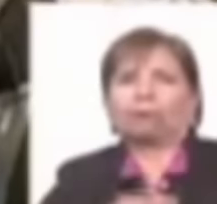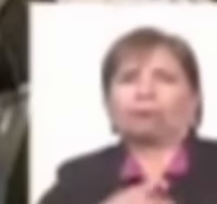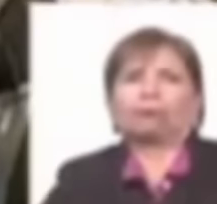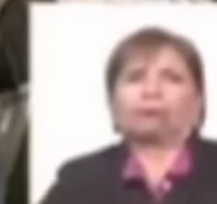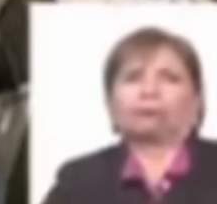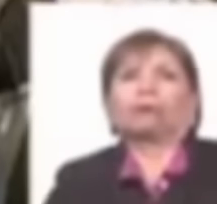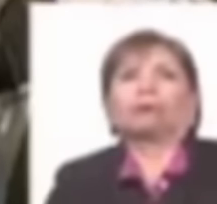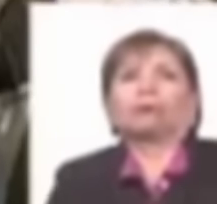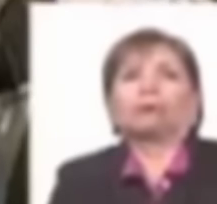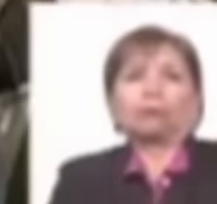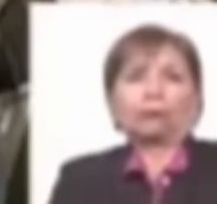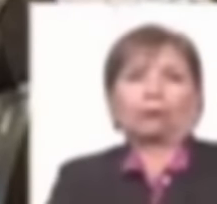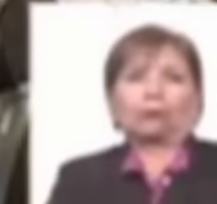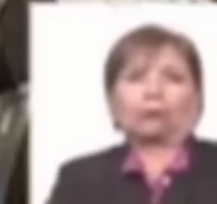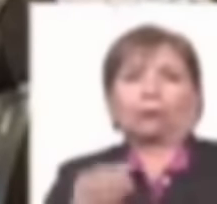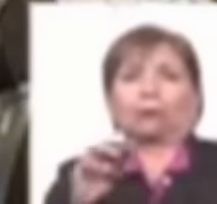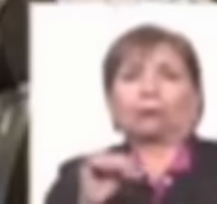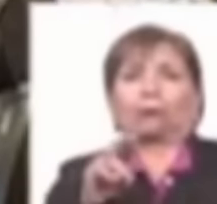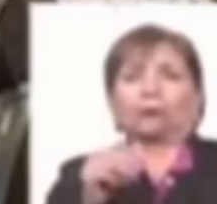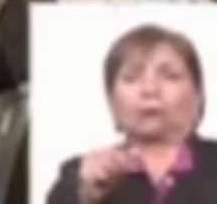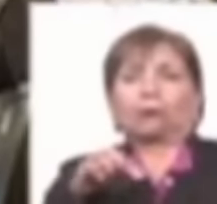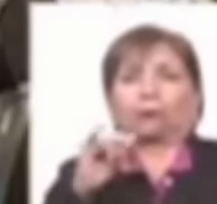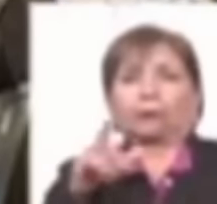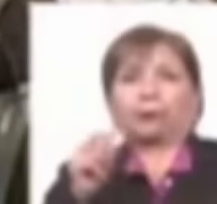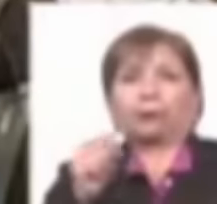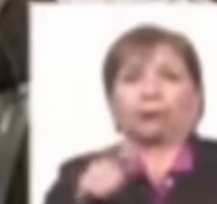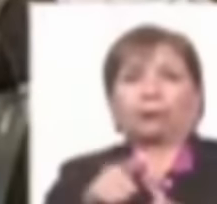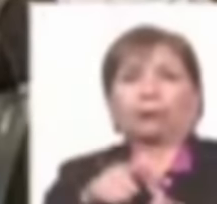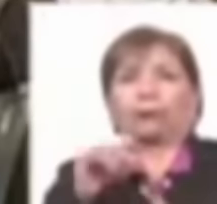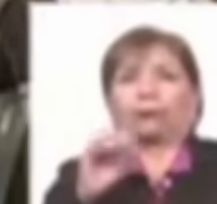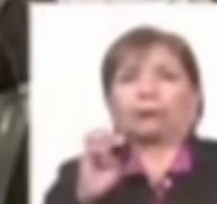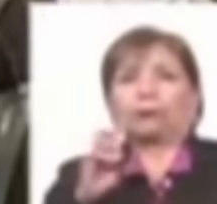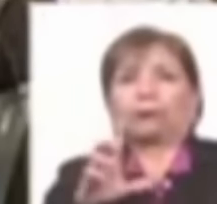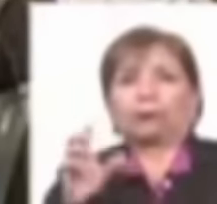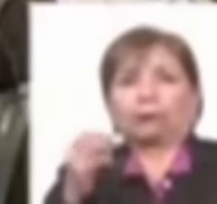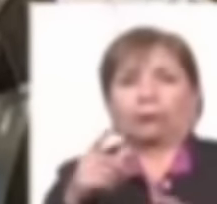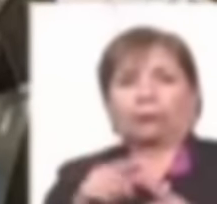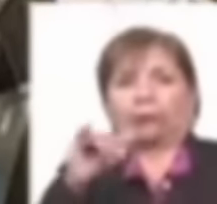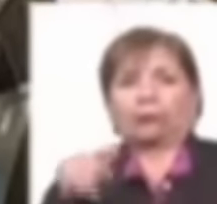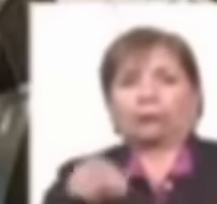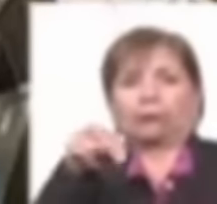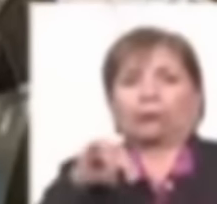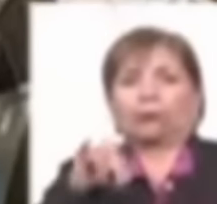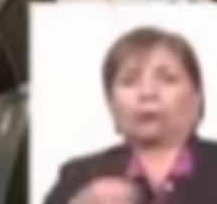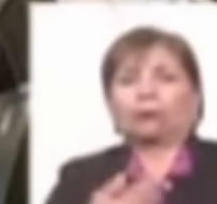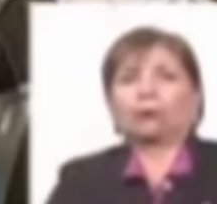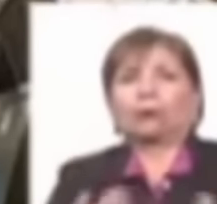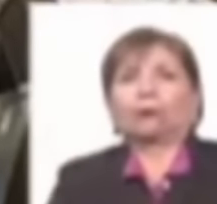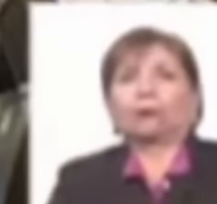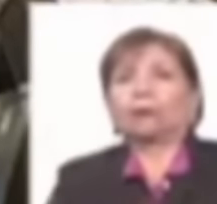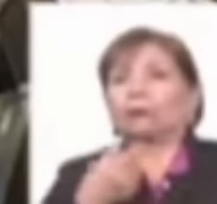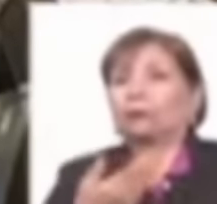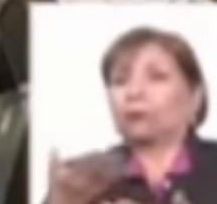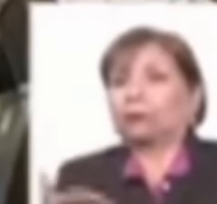presidenta, cuando la doctora María del Pilar Tello, candidata al Tribunal Constitucional,